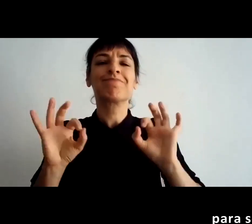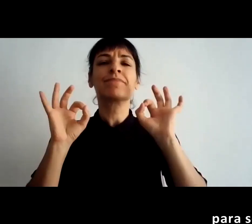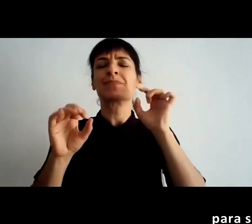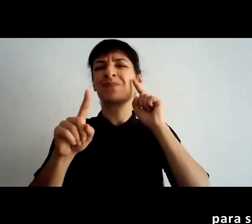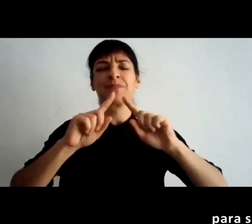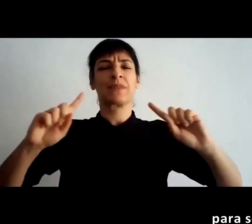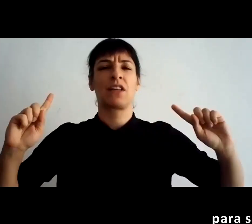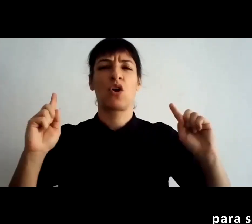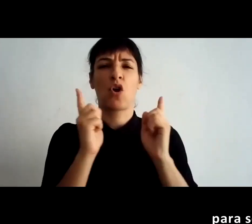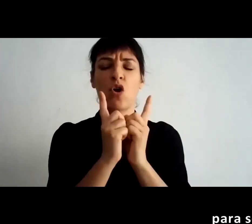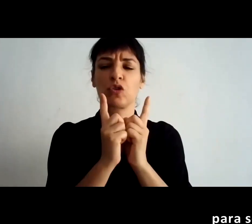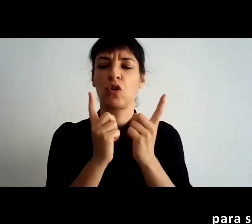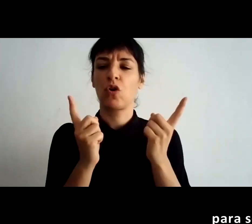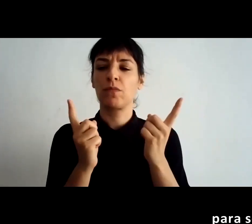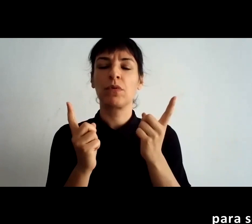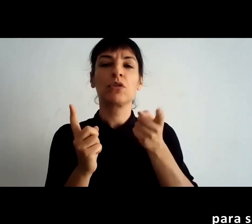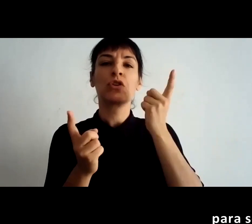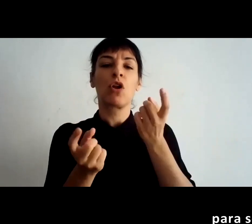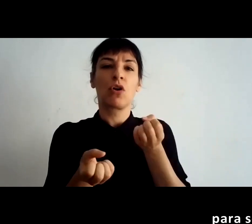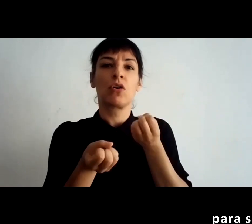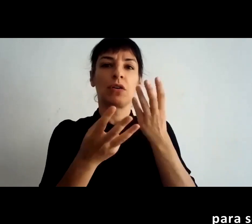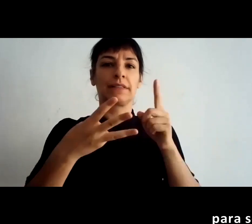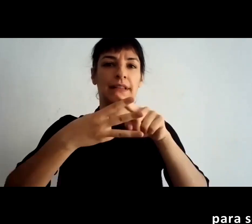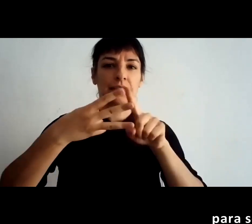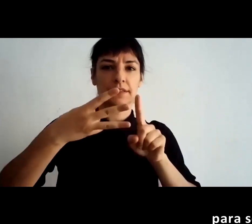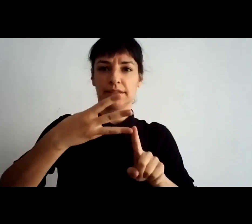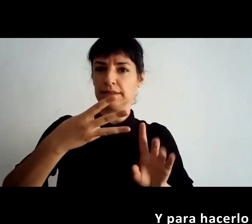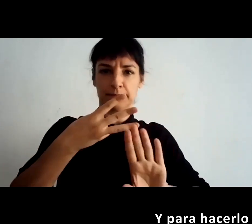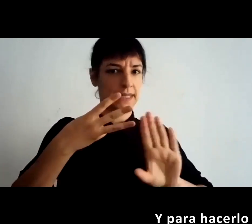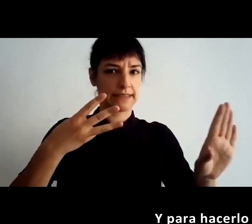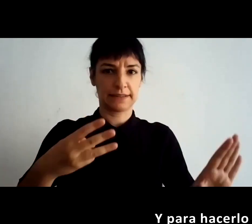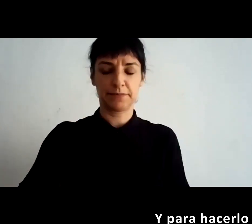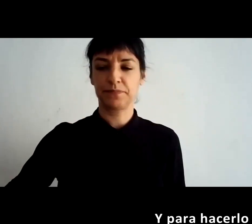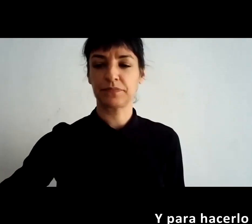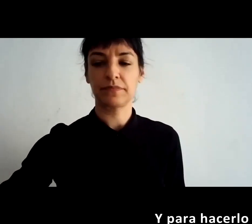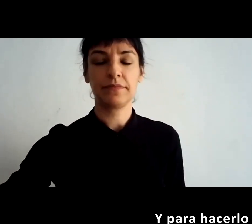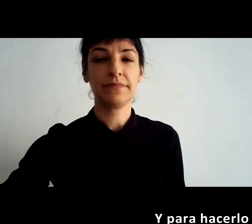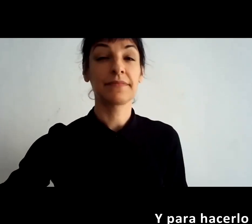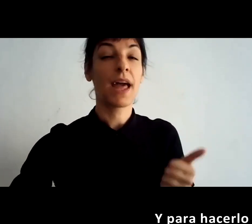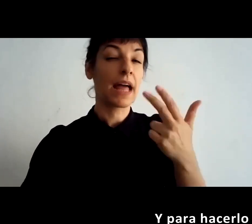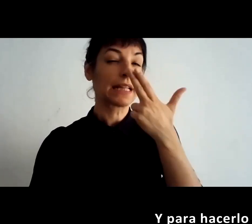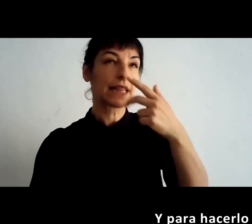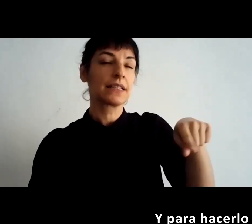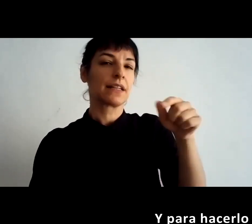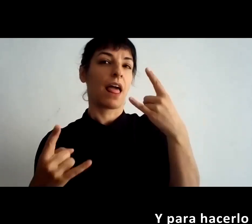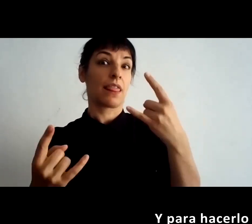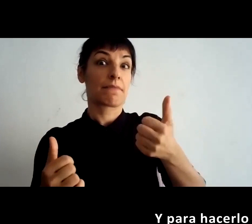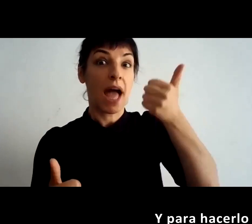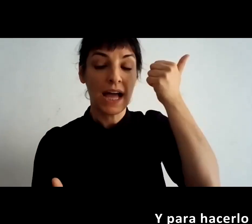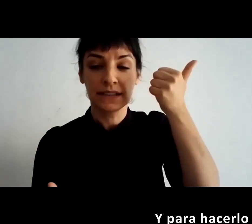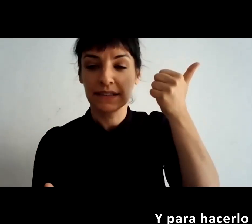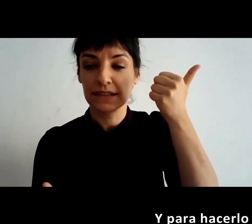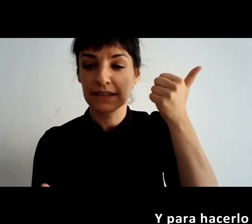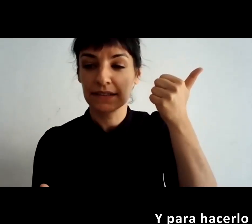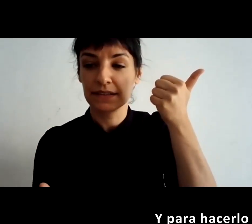breve, solo voy a decir 3 cosas. Y para hacerlo más interesante, solo voy